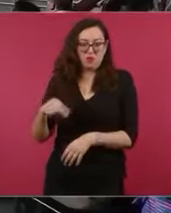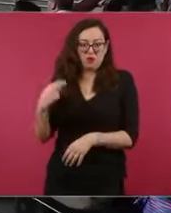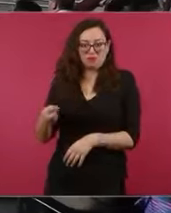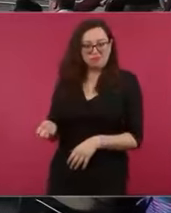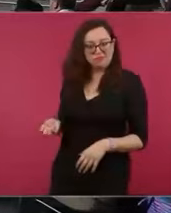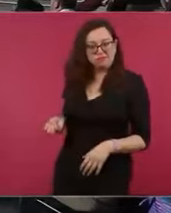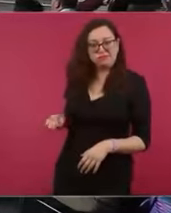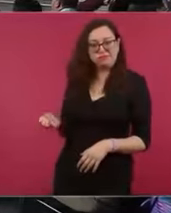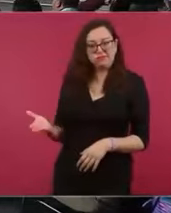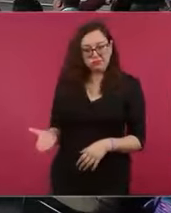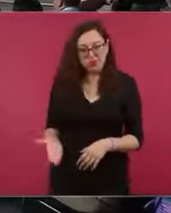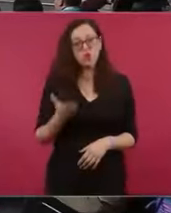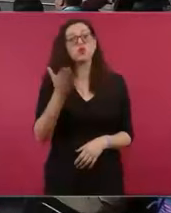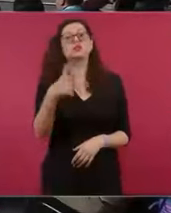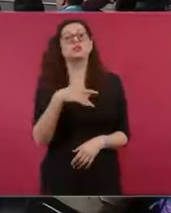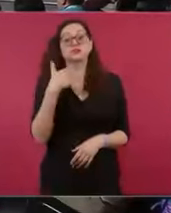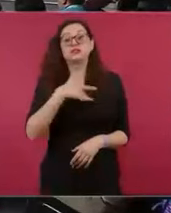Miren,